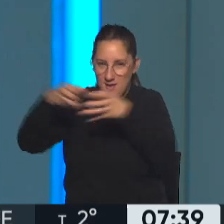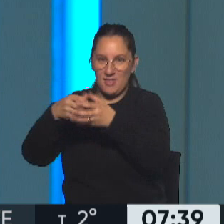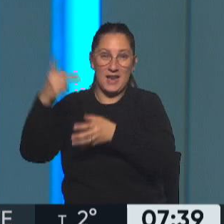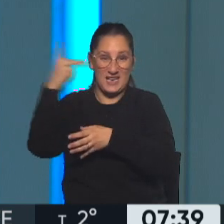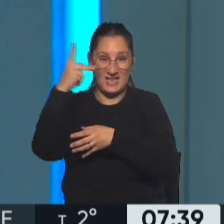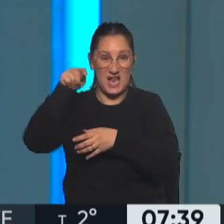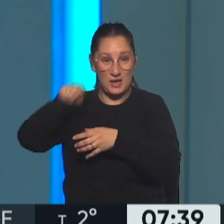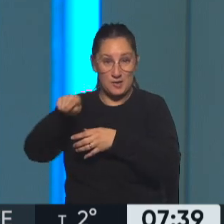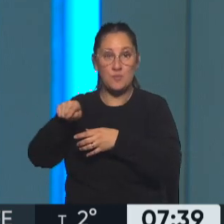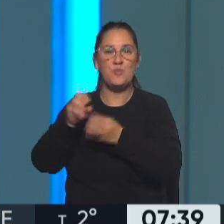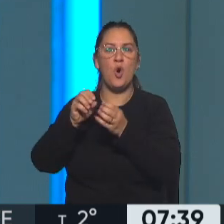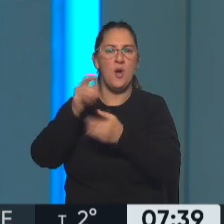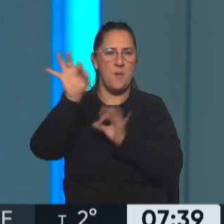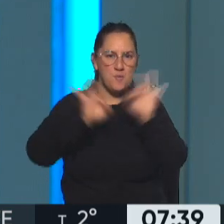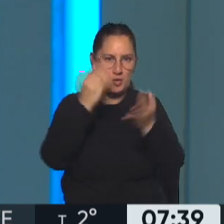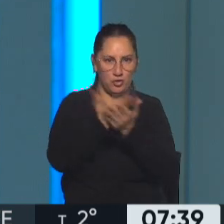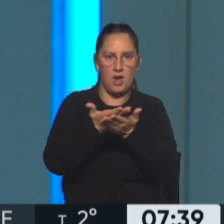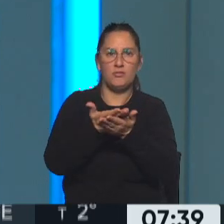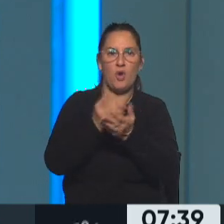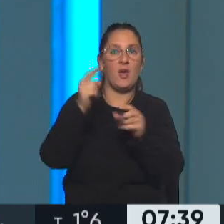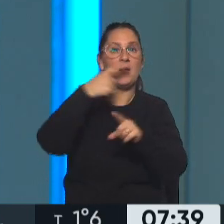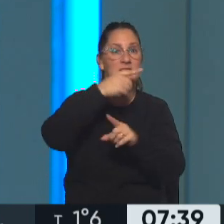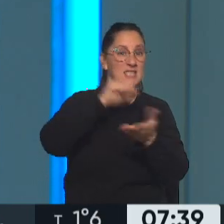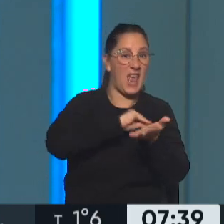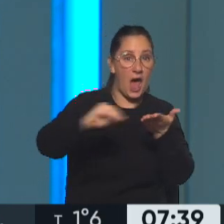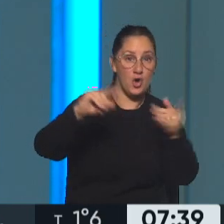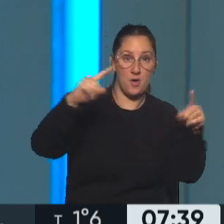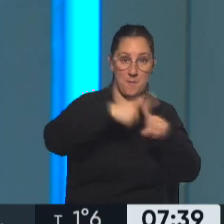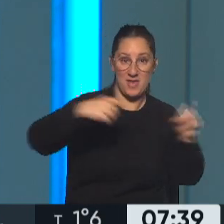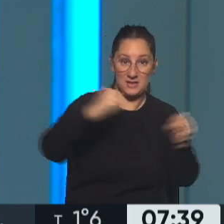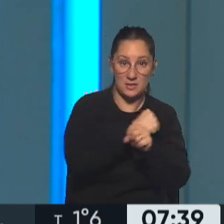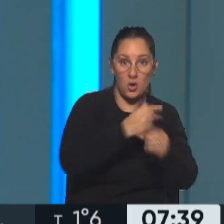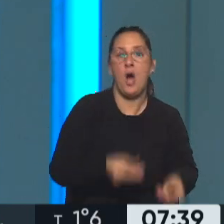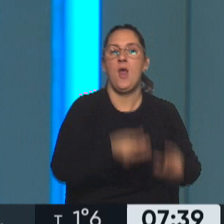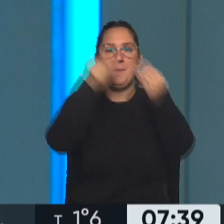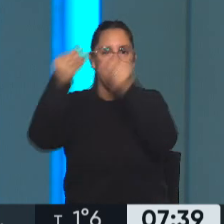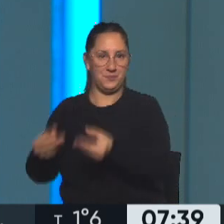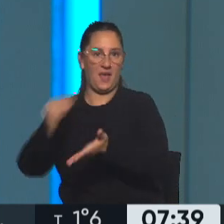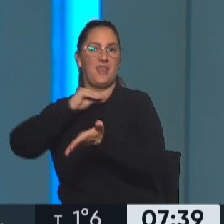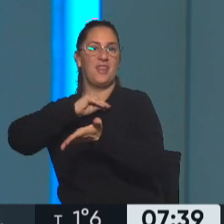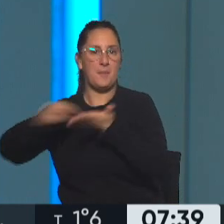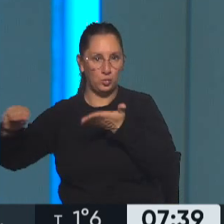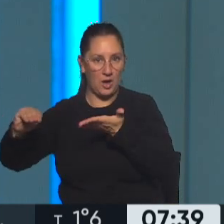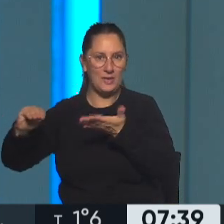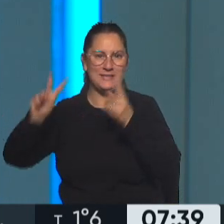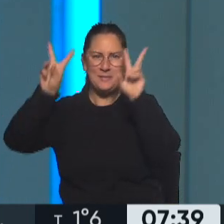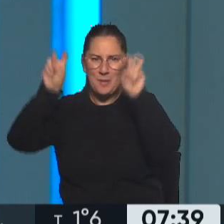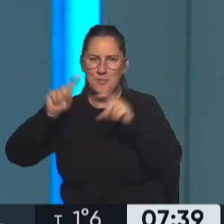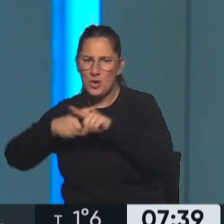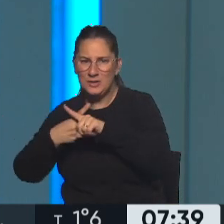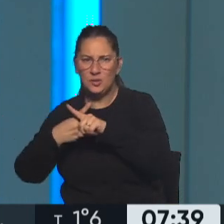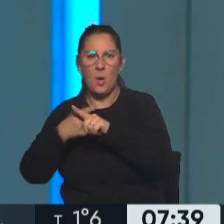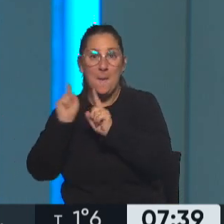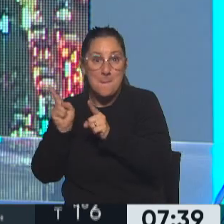que es quien impulsó este proyecto que ya tiene media sanción en el Senado, es avanzar en diputados. En términos políticos parece difícil que las